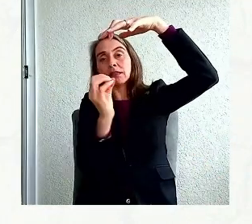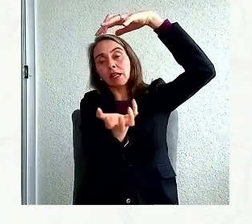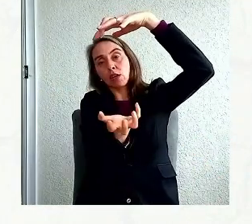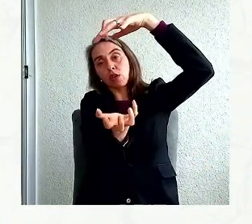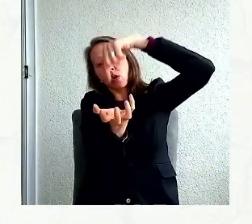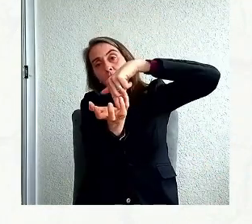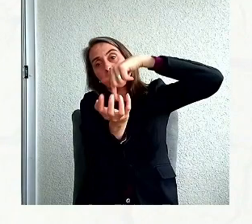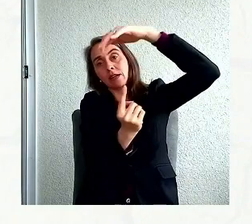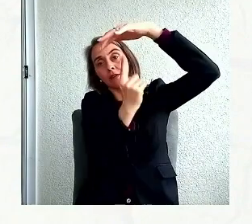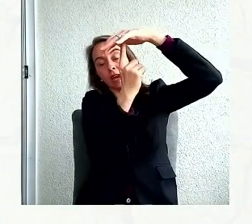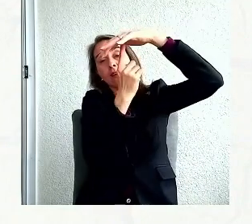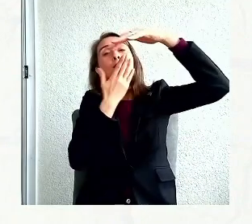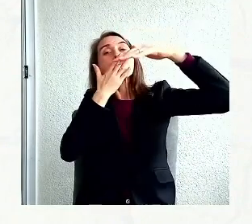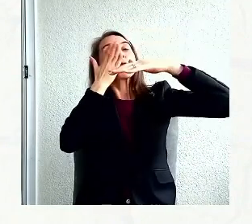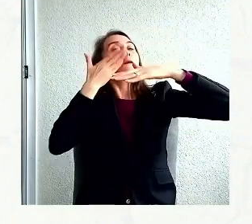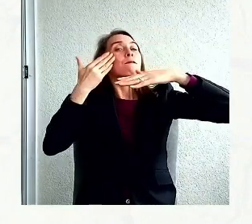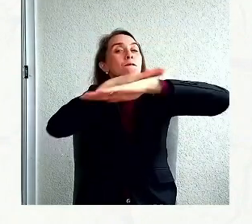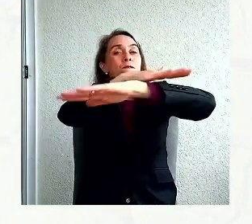se está disminuyendo.